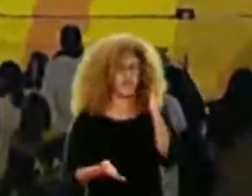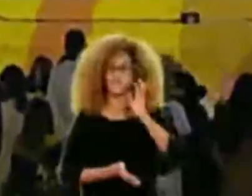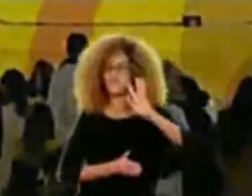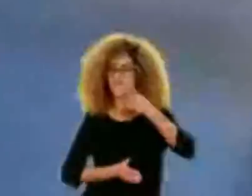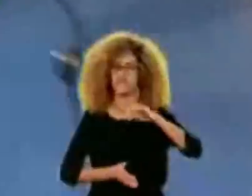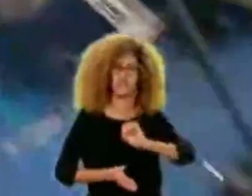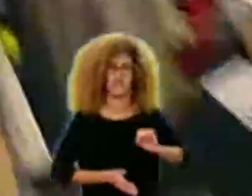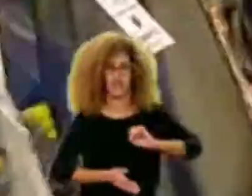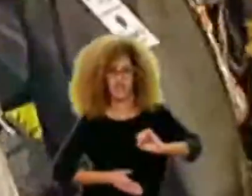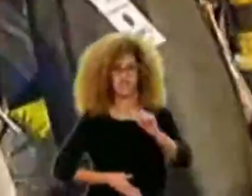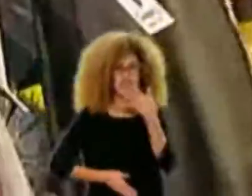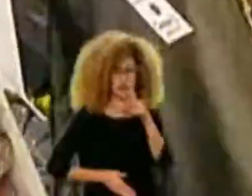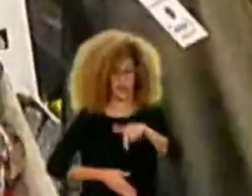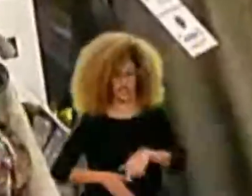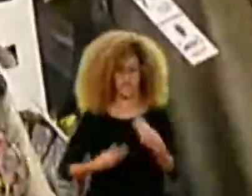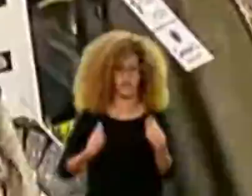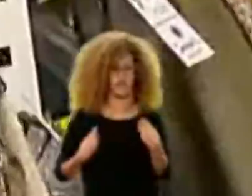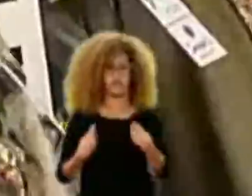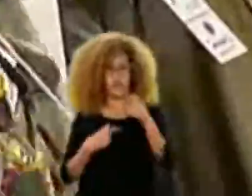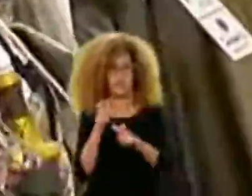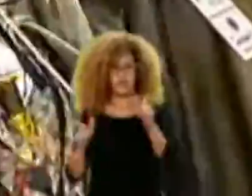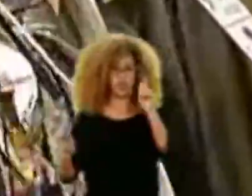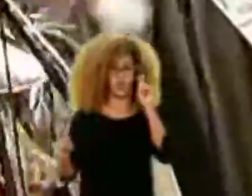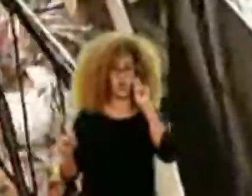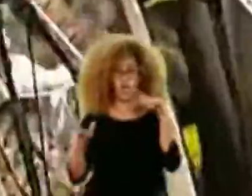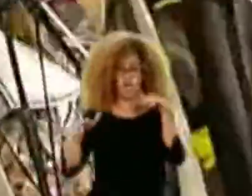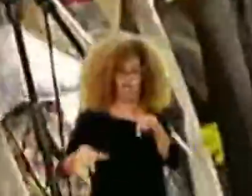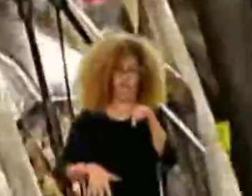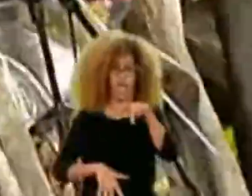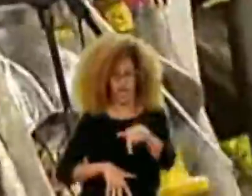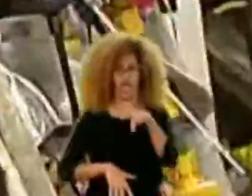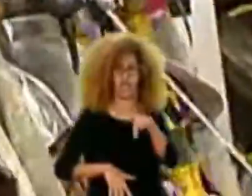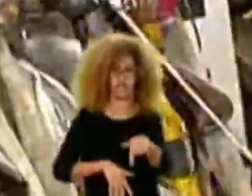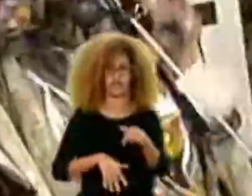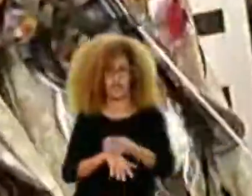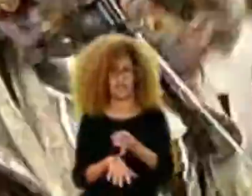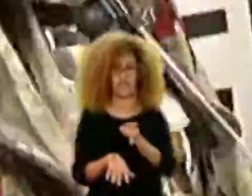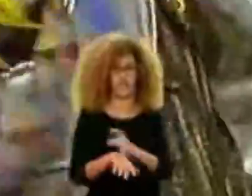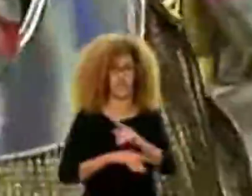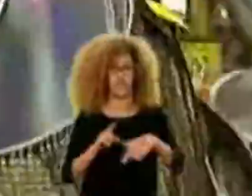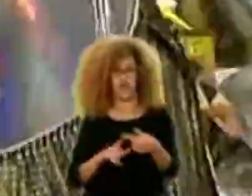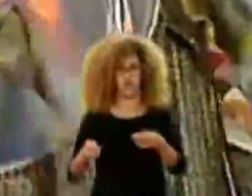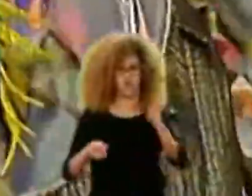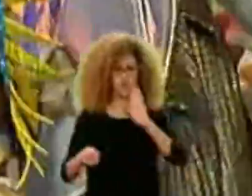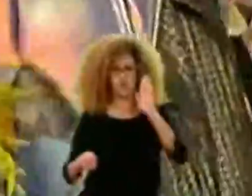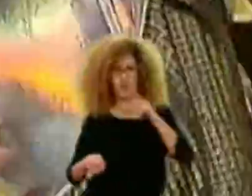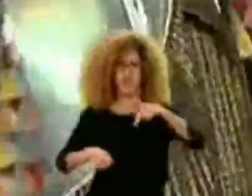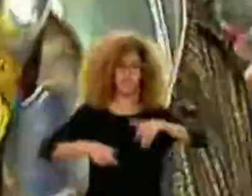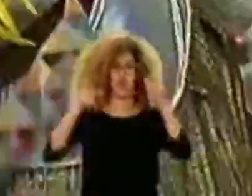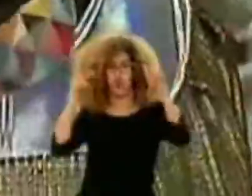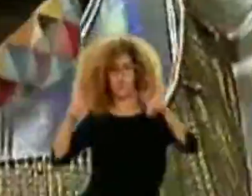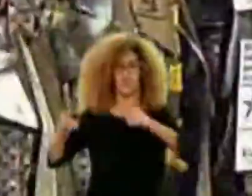eres isleño. Un lugar de ocio, de oscuros negocios. Un lugar de hoteles, pisos de